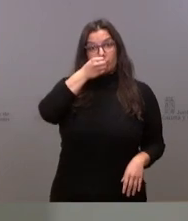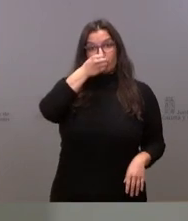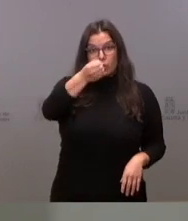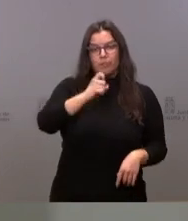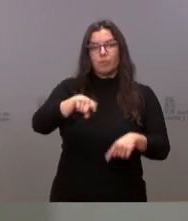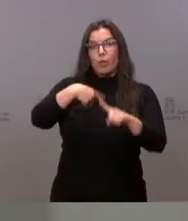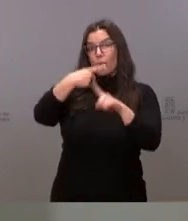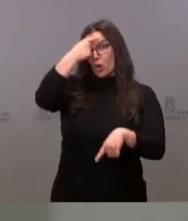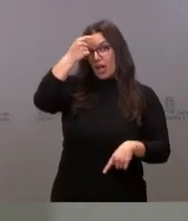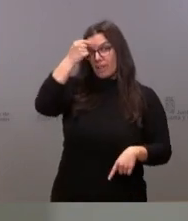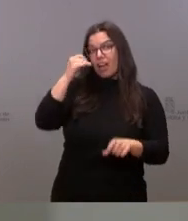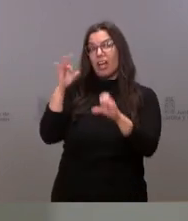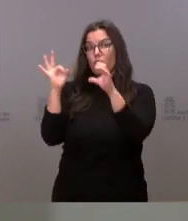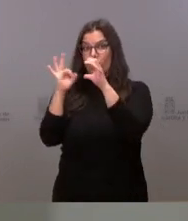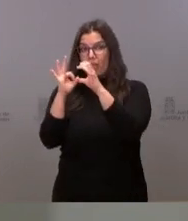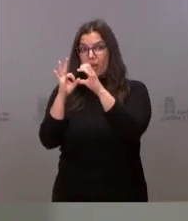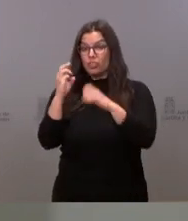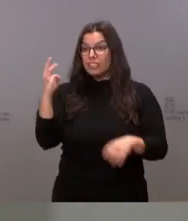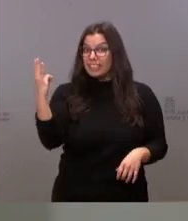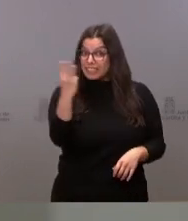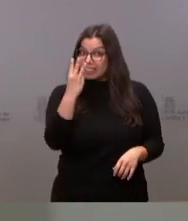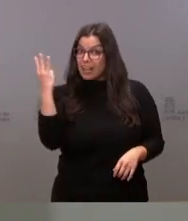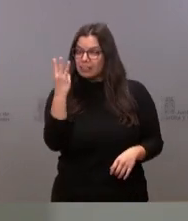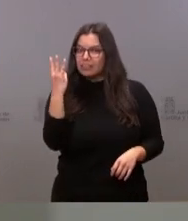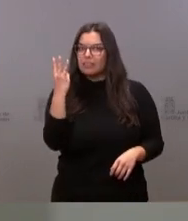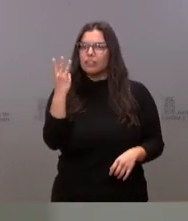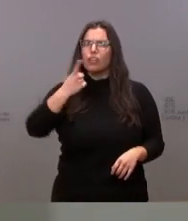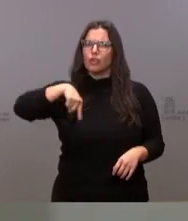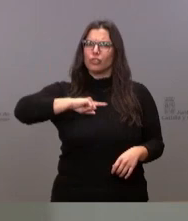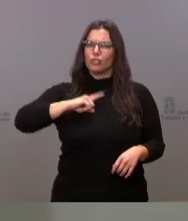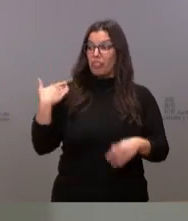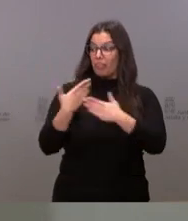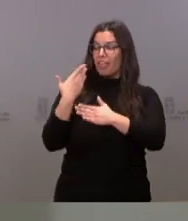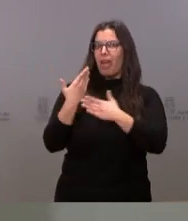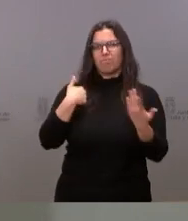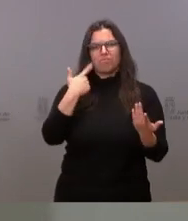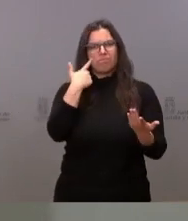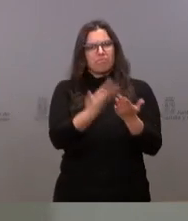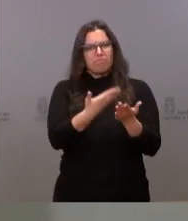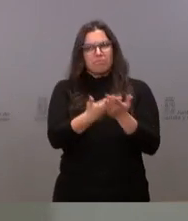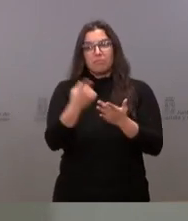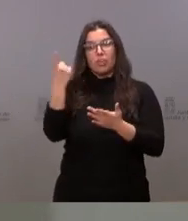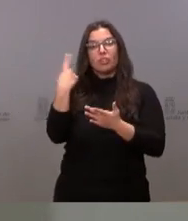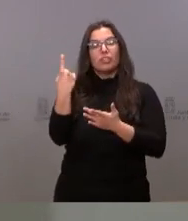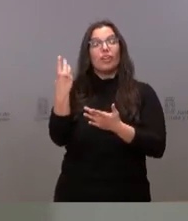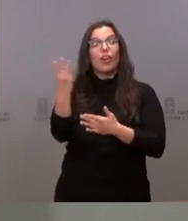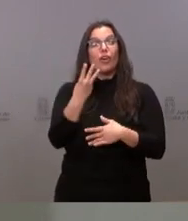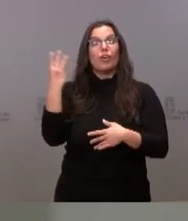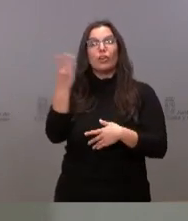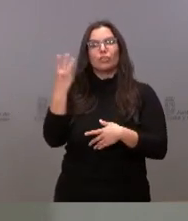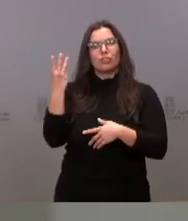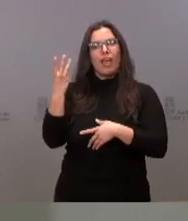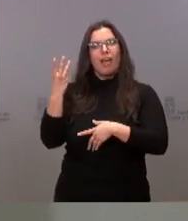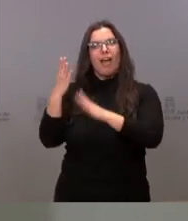Ávila y Ciudadanos, como hemos podido comprobar en los últimos días, se han dado la mano para quebrar el principio